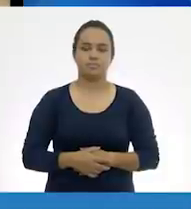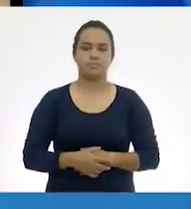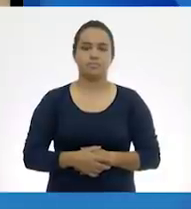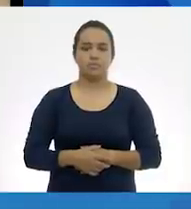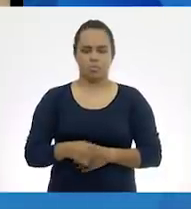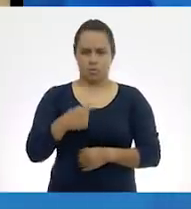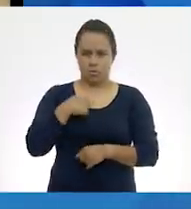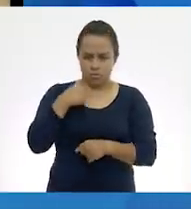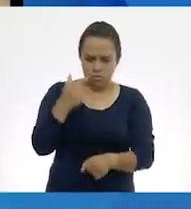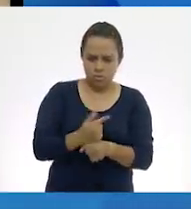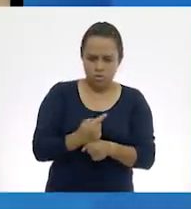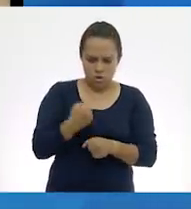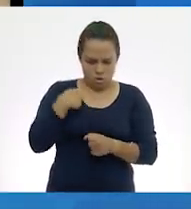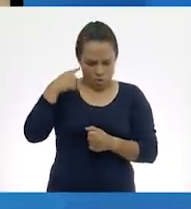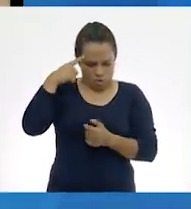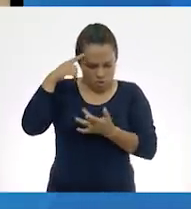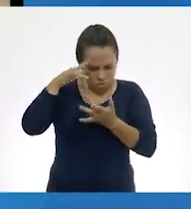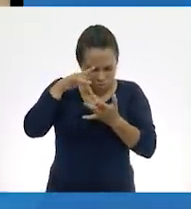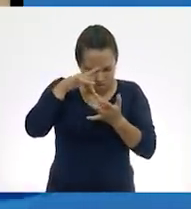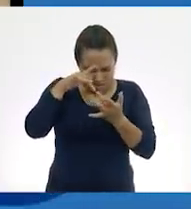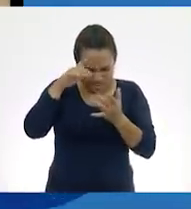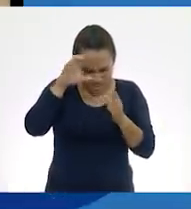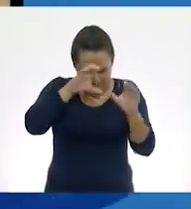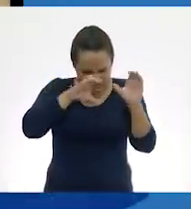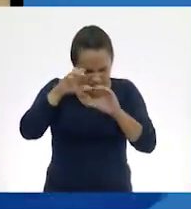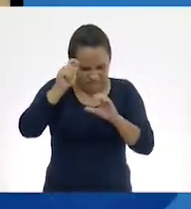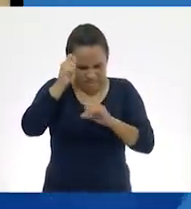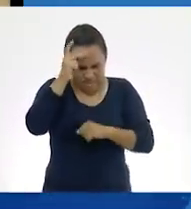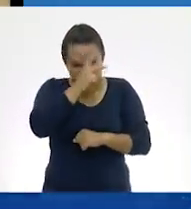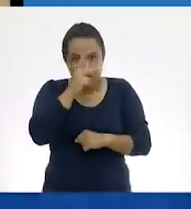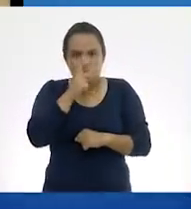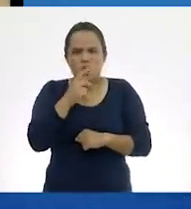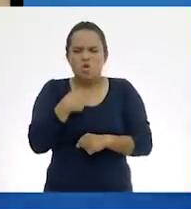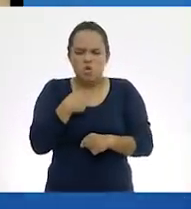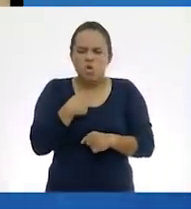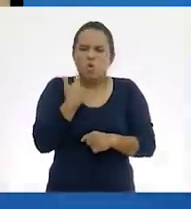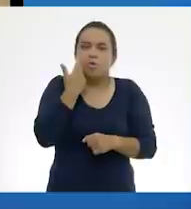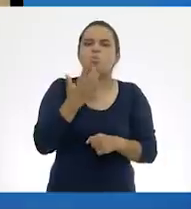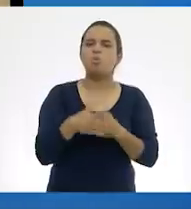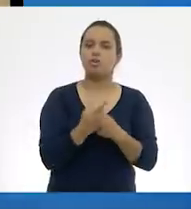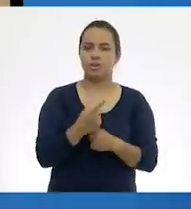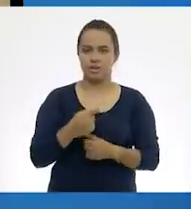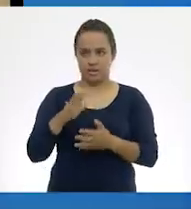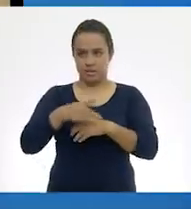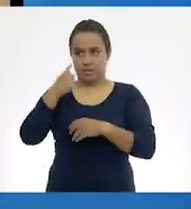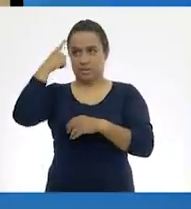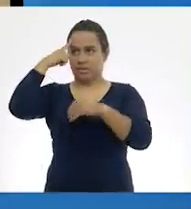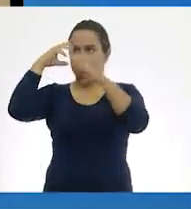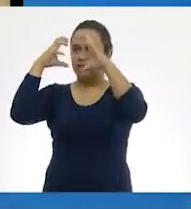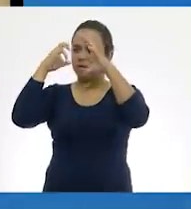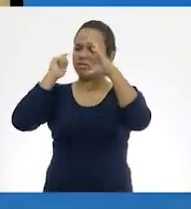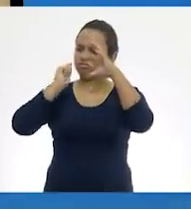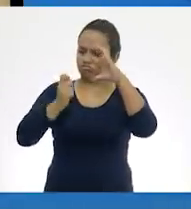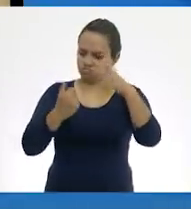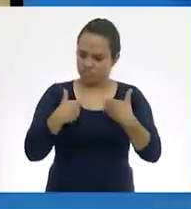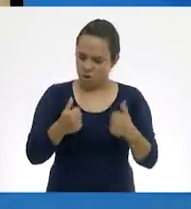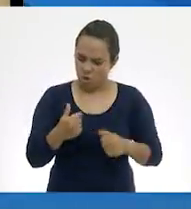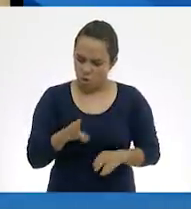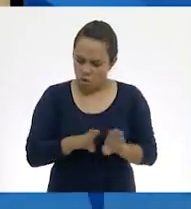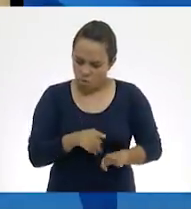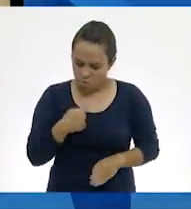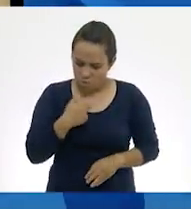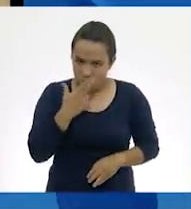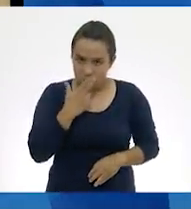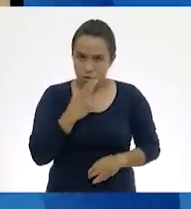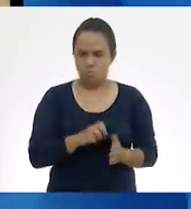Yo descubrí que quería ser neuropsicóloga cuando me di cuenta que el cerebro era esa clave para entender cómo funcionamos. Me